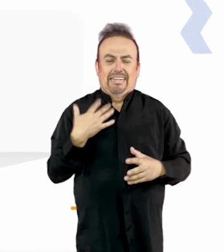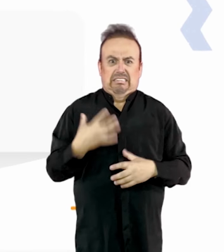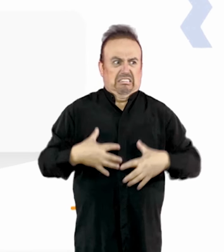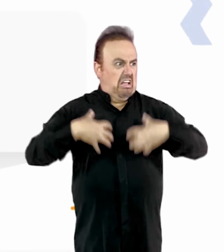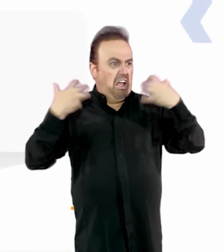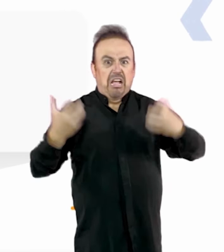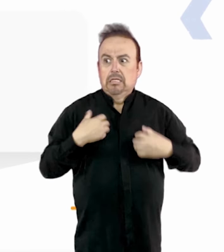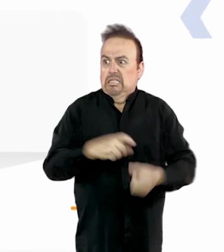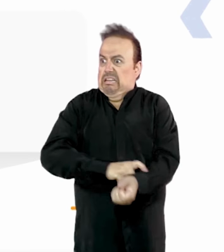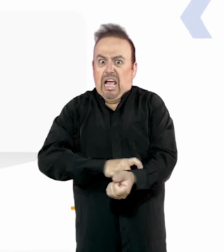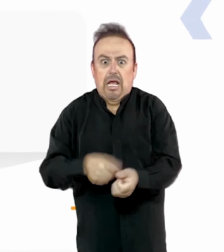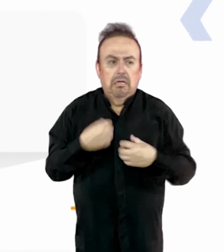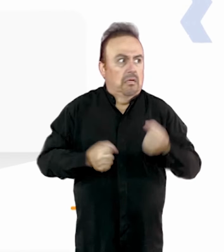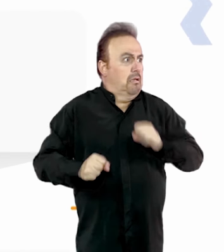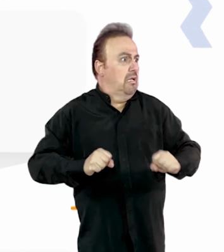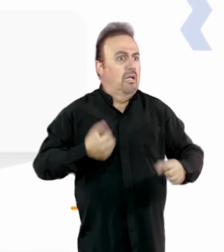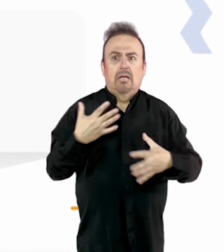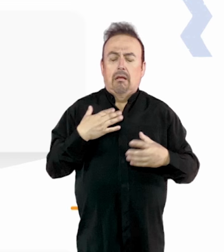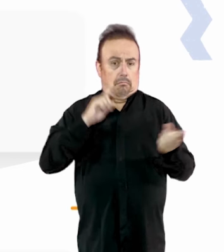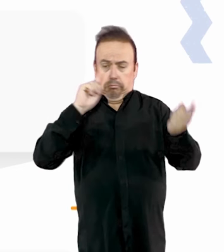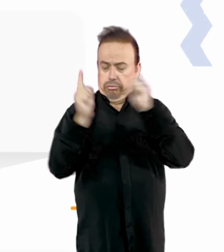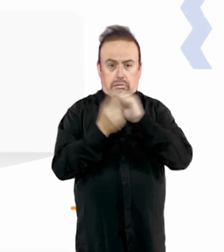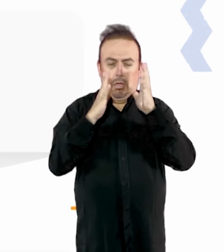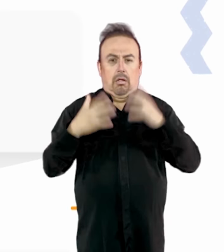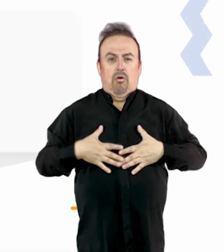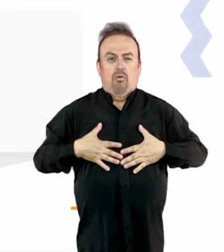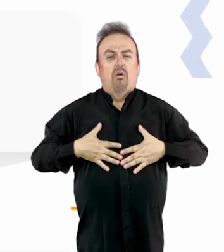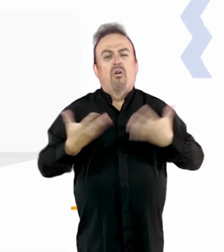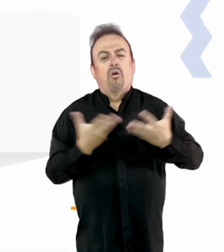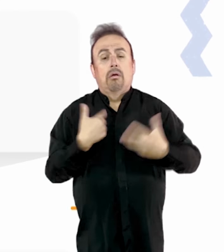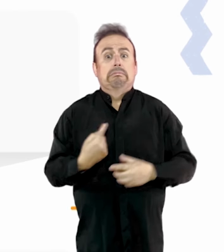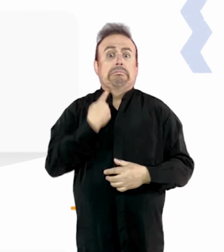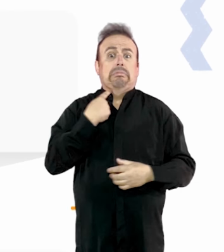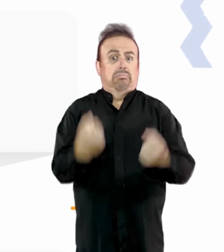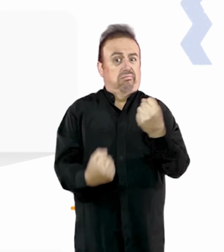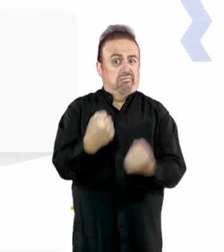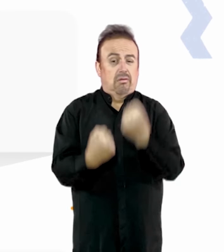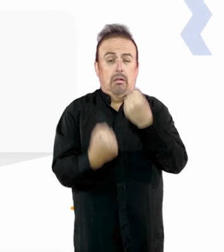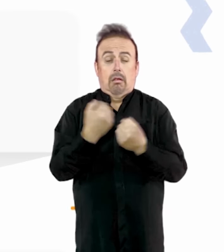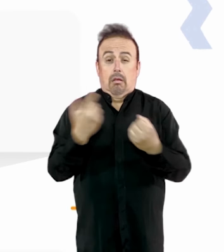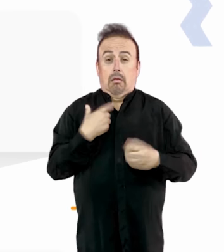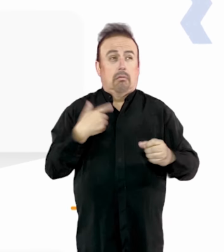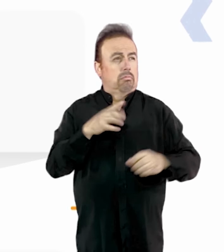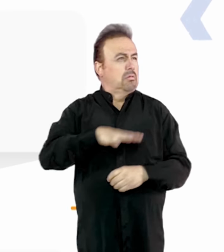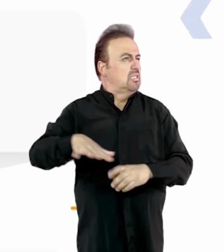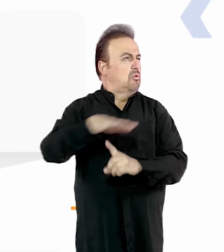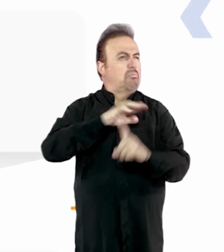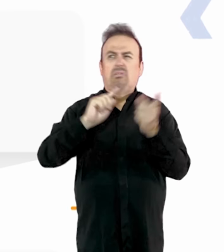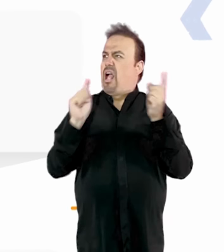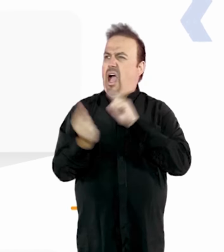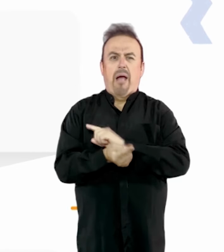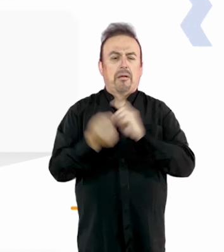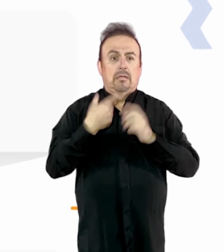agresivas, ansiedad, pánico, cambios de percepción y de humor. Afecta la conducción mediante la distorsión de la realidad,